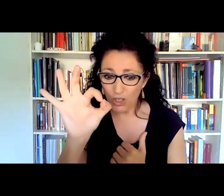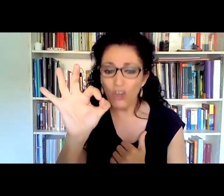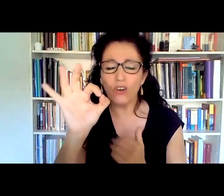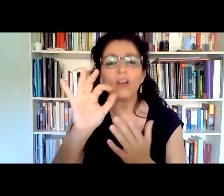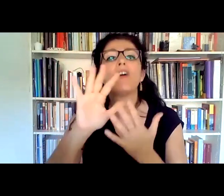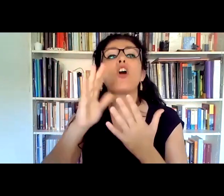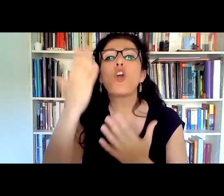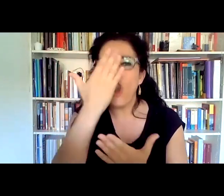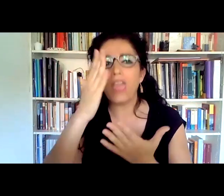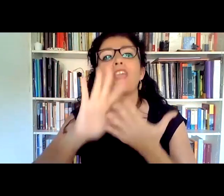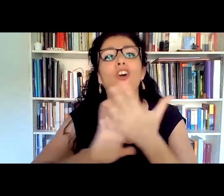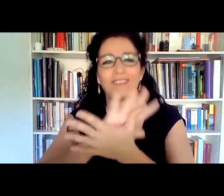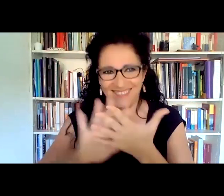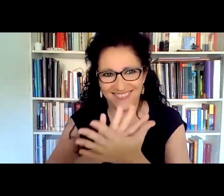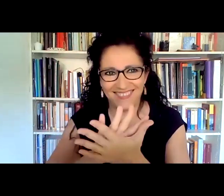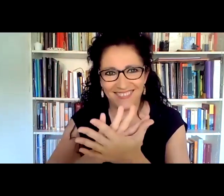60,6%